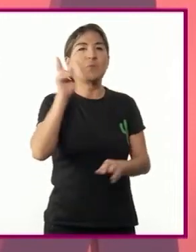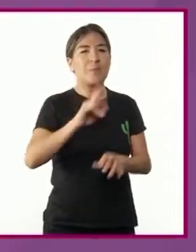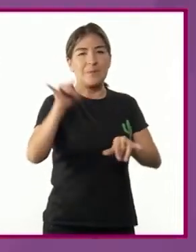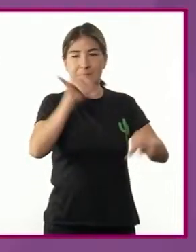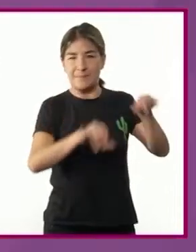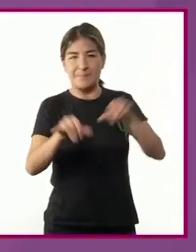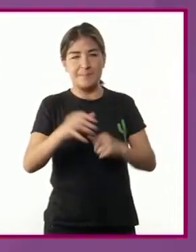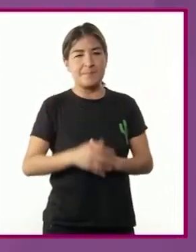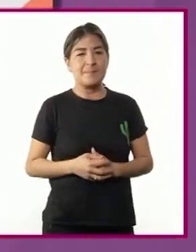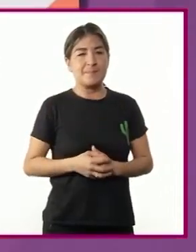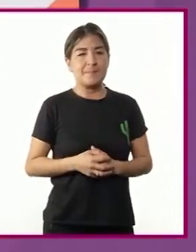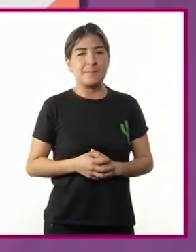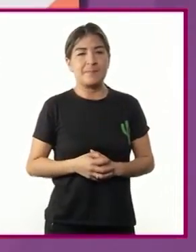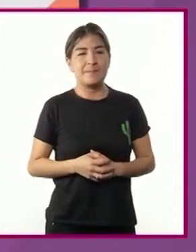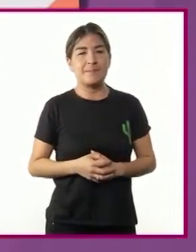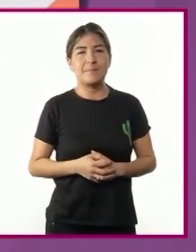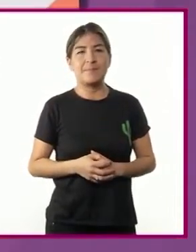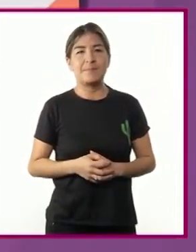experimento.